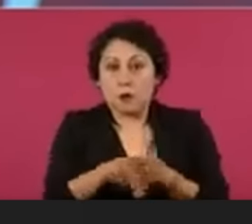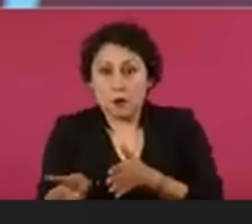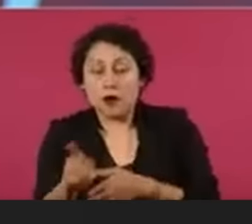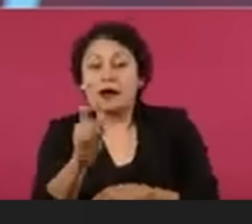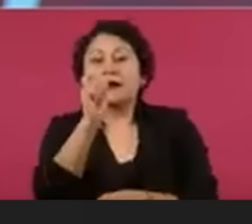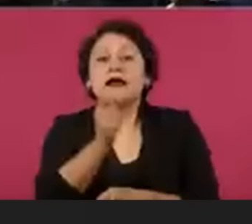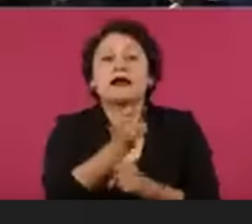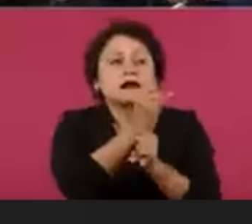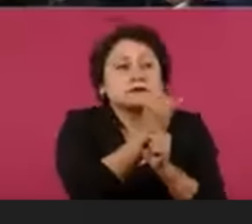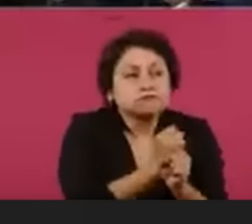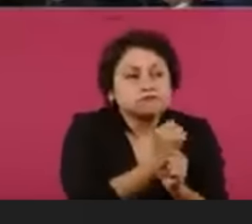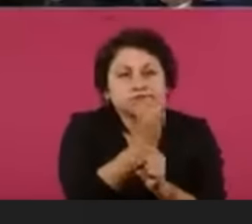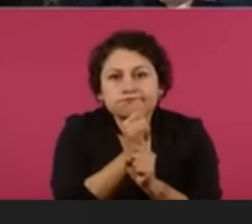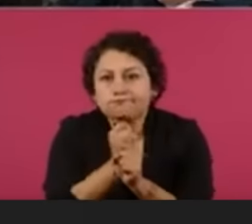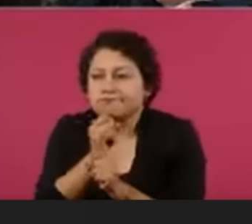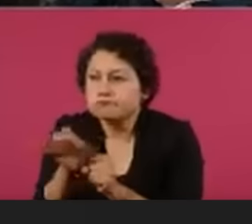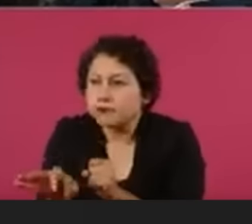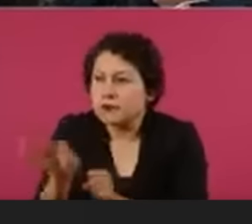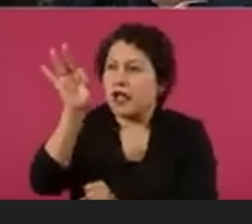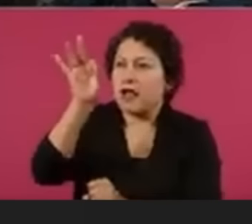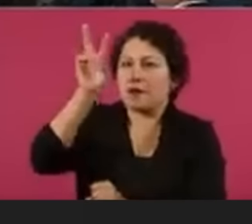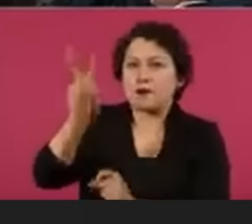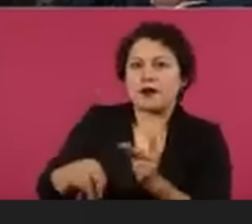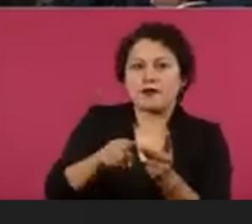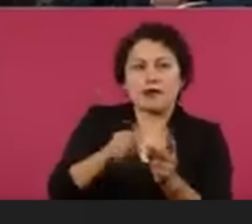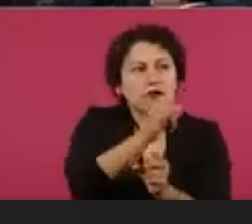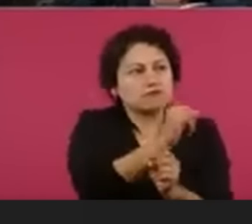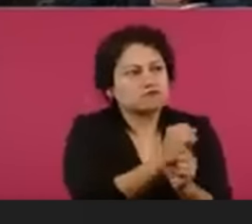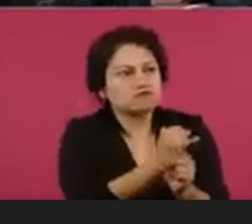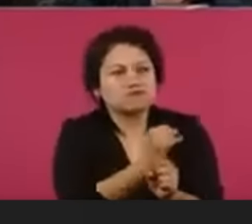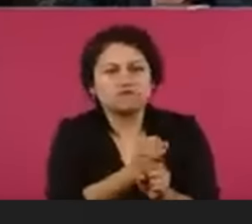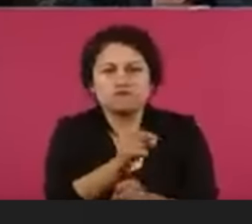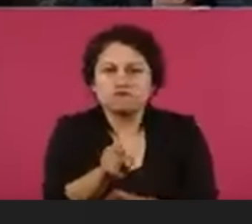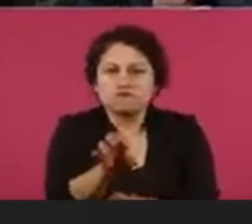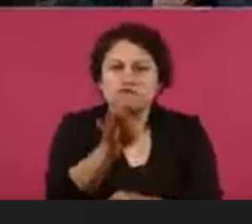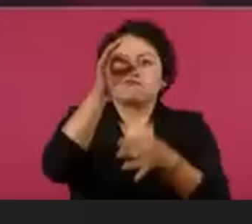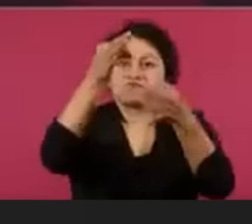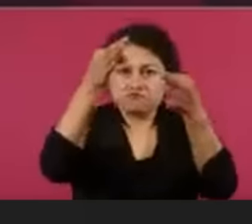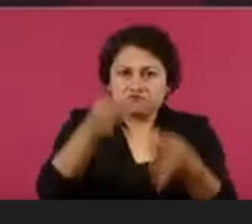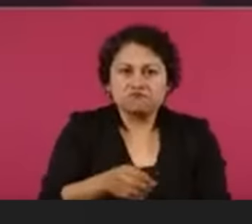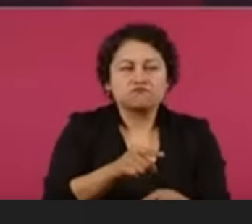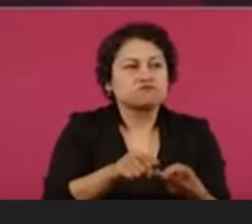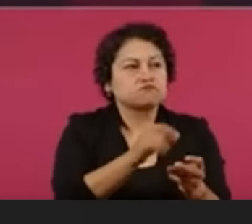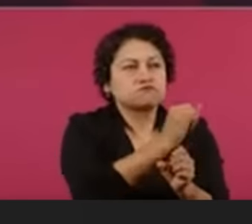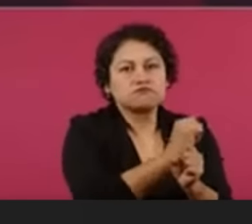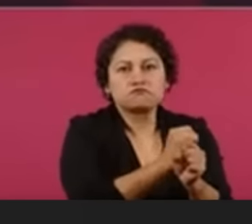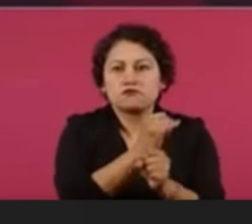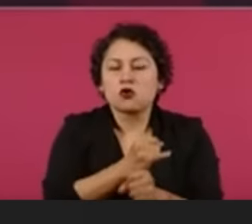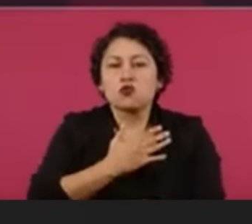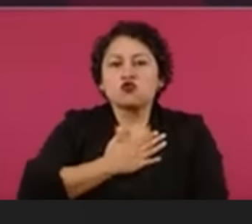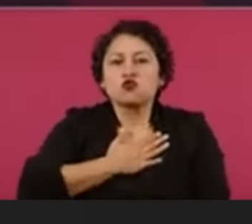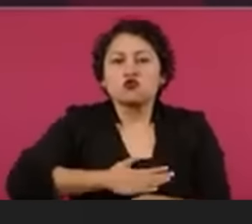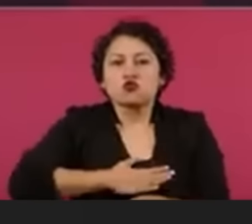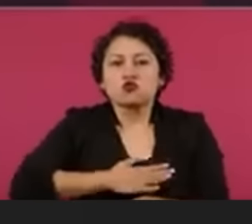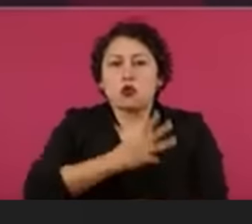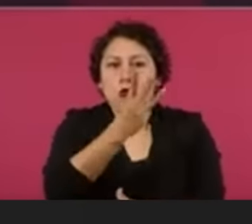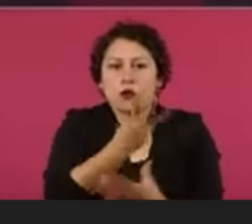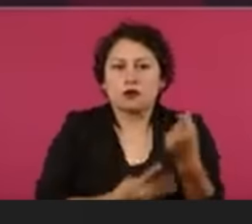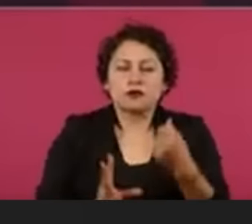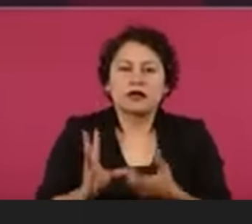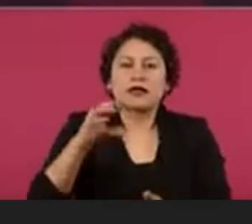lo veraz, lo correcto, lo bueno y lo justo al momento de reflejar la realidad social.